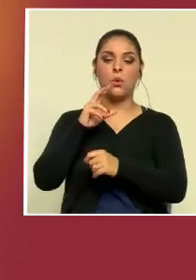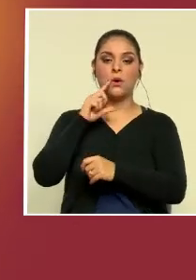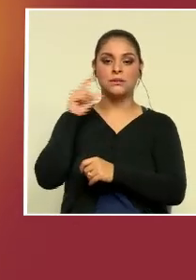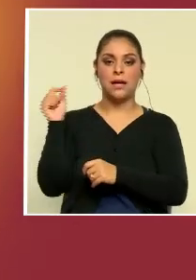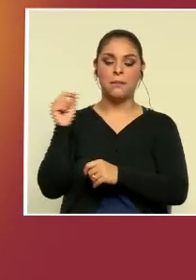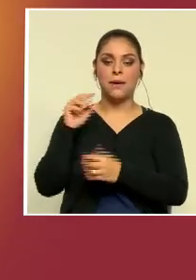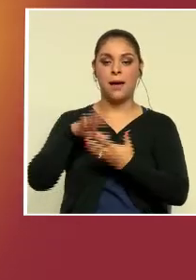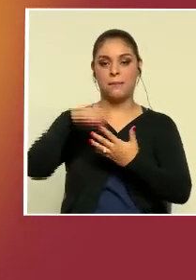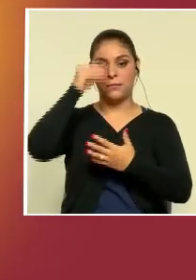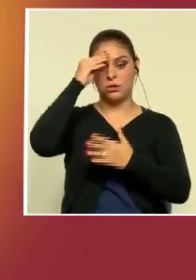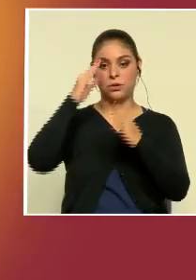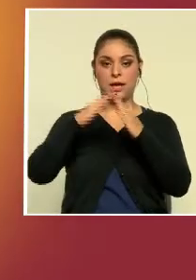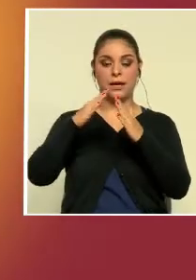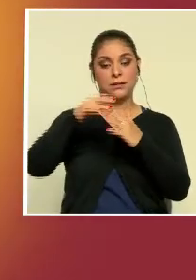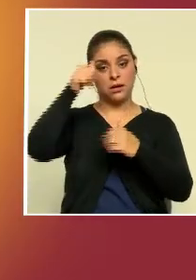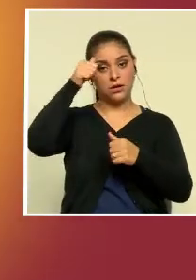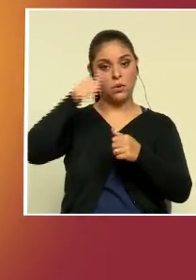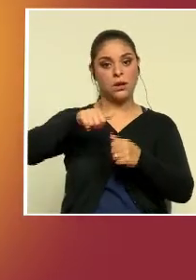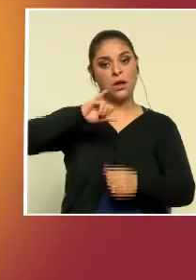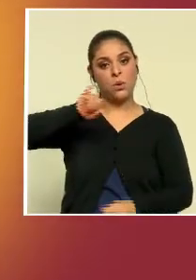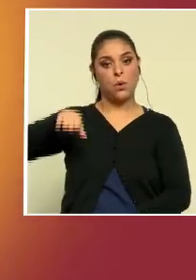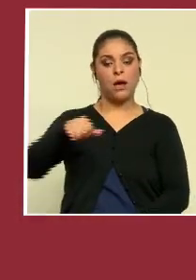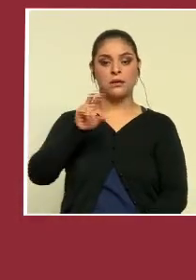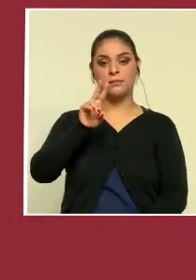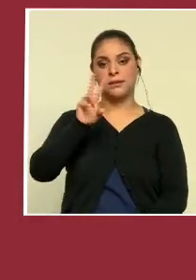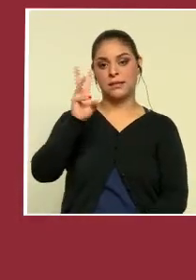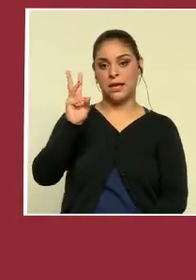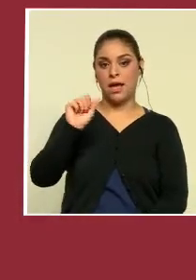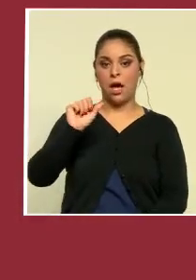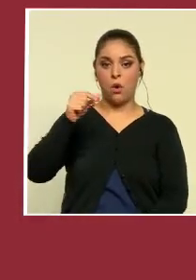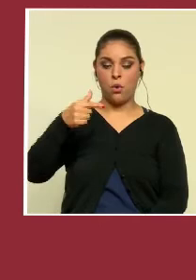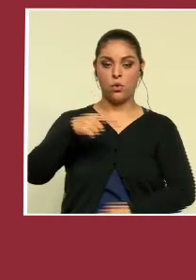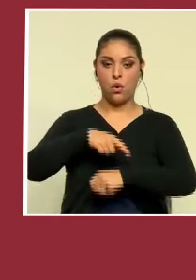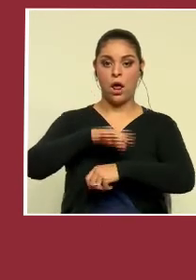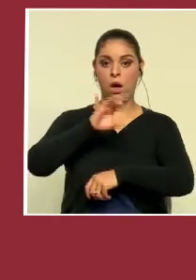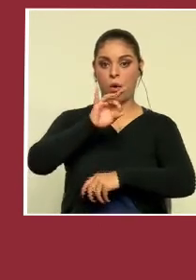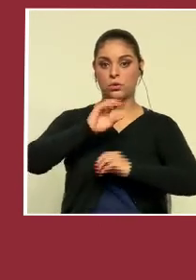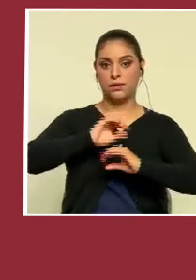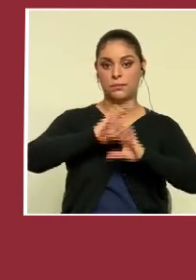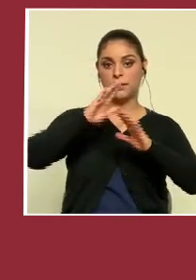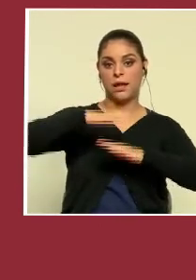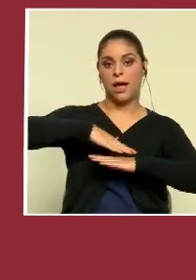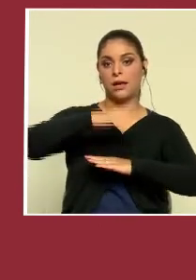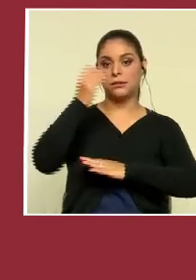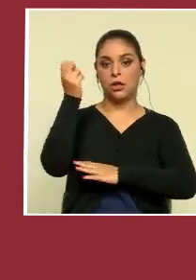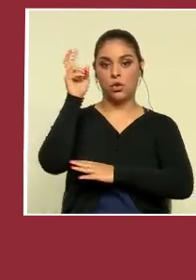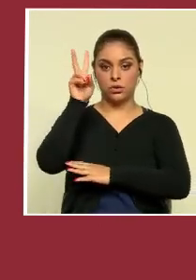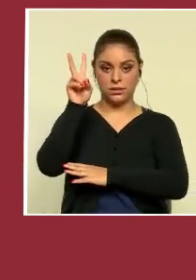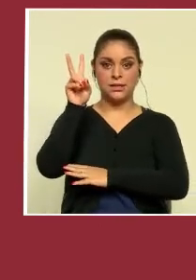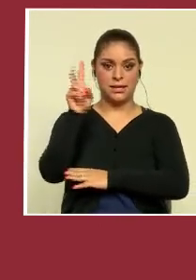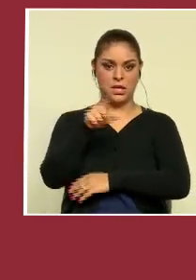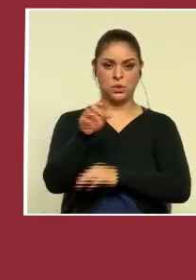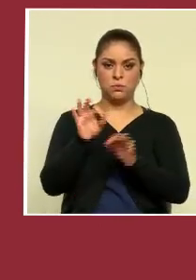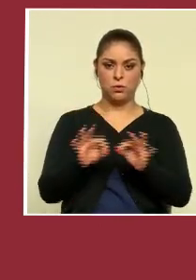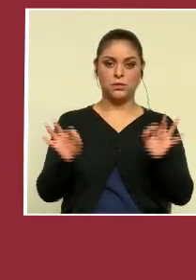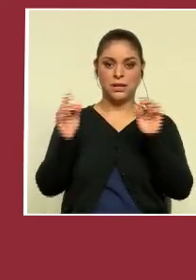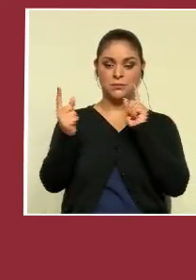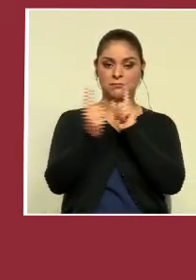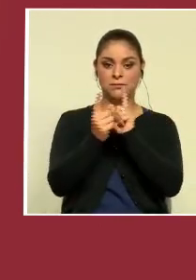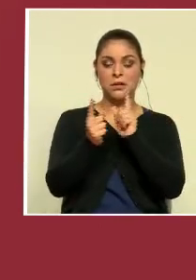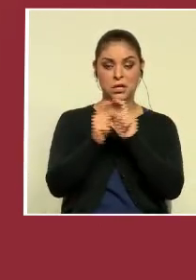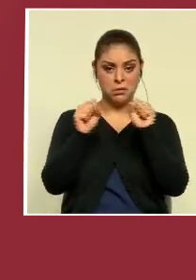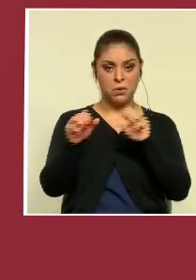jueves 26 de agosto de 8 a 12 mediodía ese encuentro virtual importantísimo y también que no mande fotos